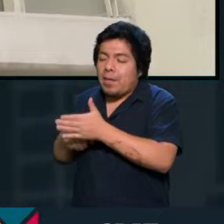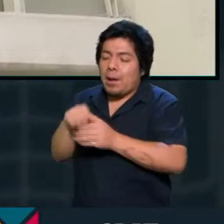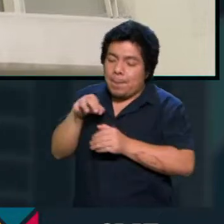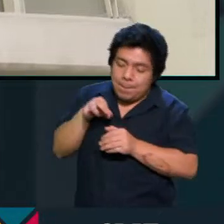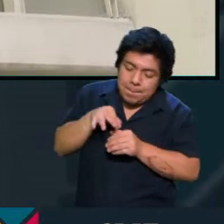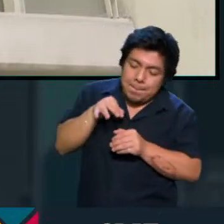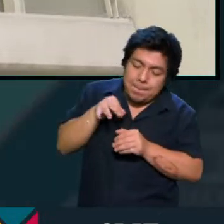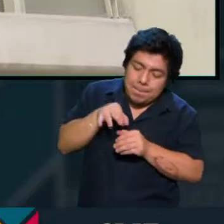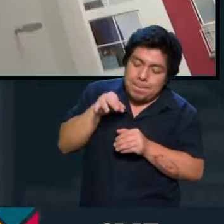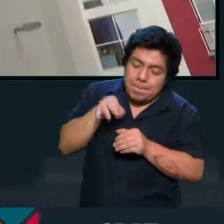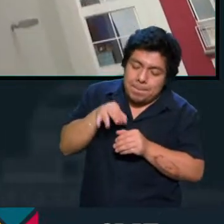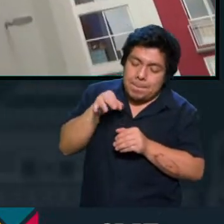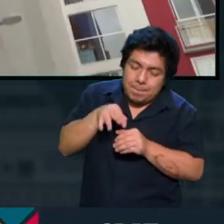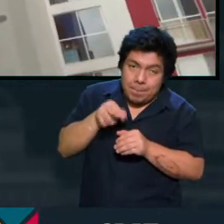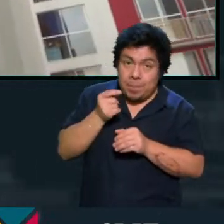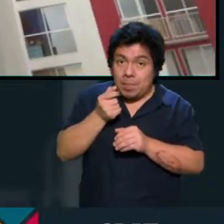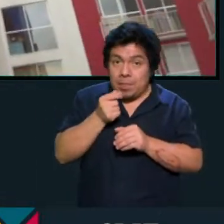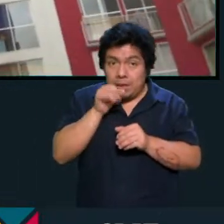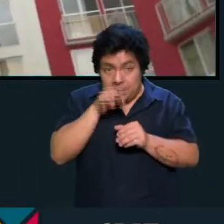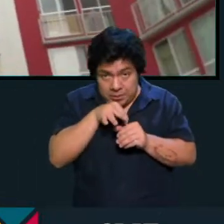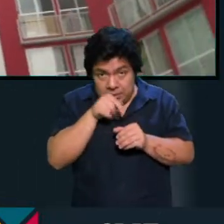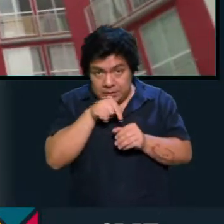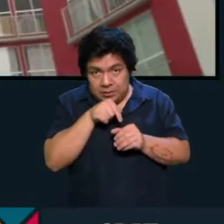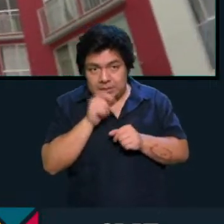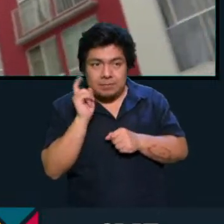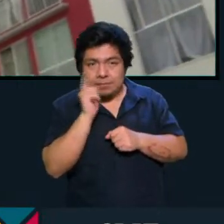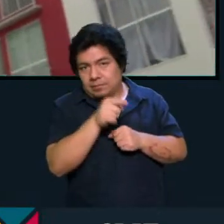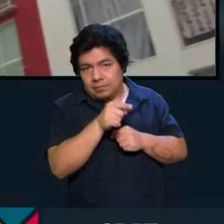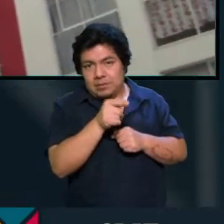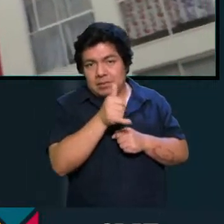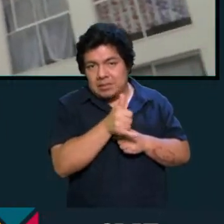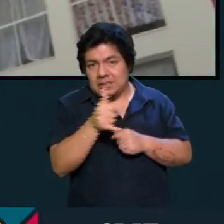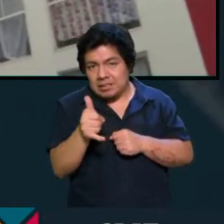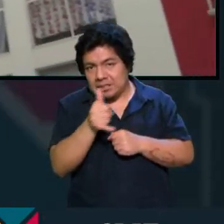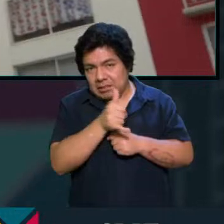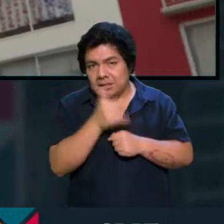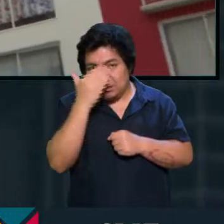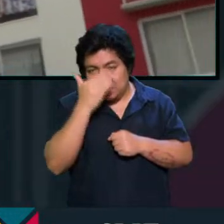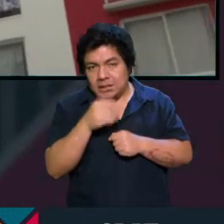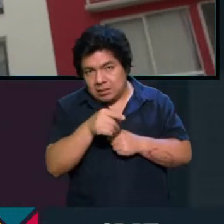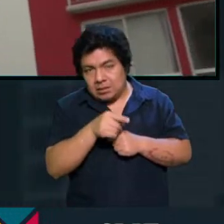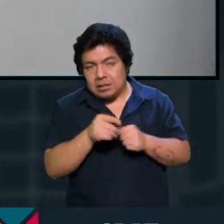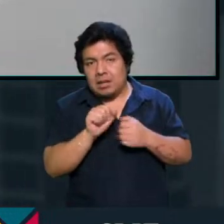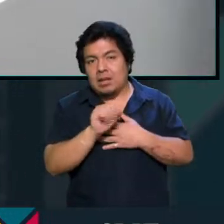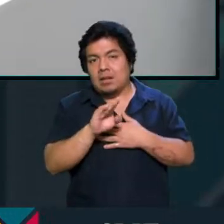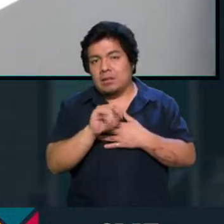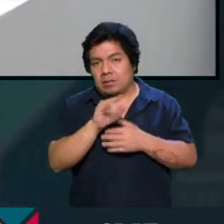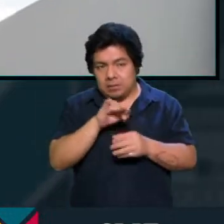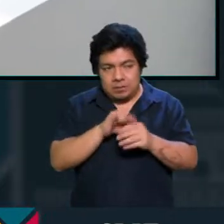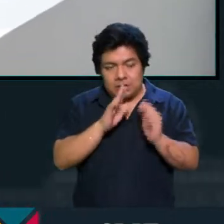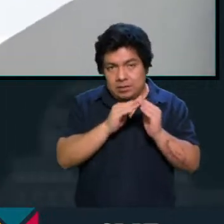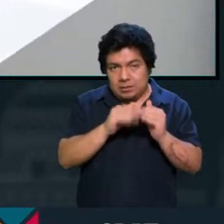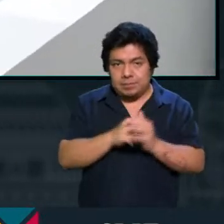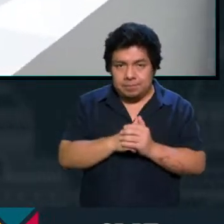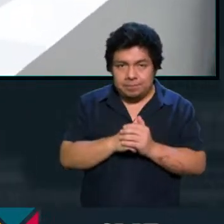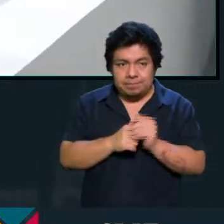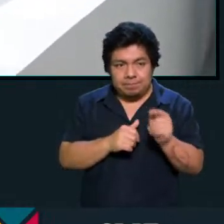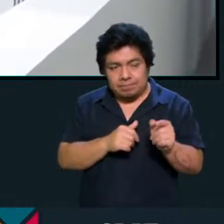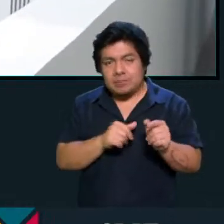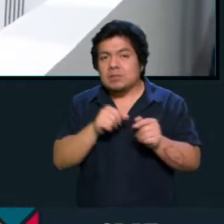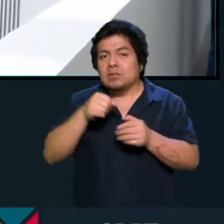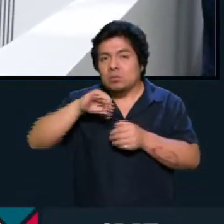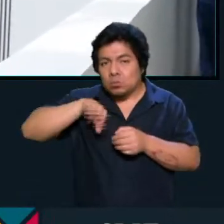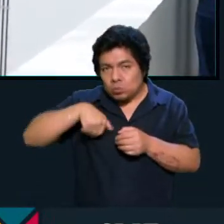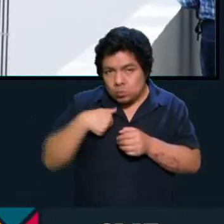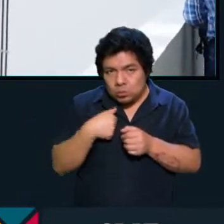va contemplado, una parte de tu salario se va al Infonavit por parte de esta subcuenta de vivienda y ahí se van guardando